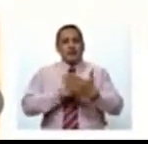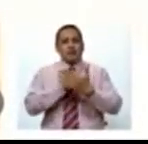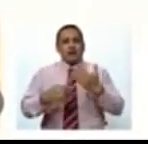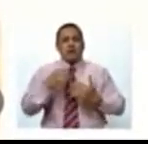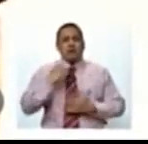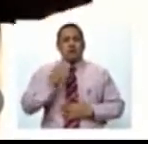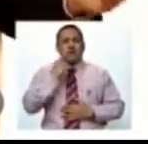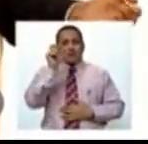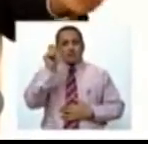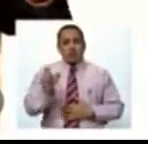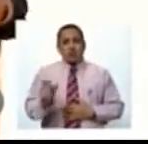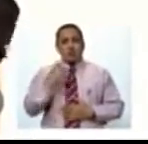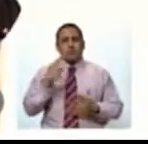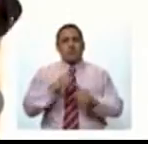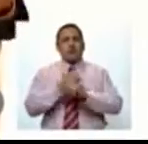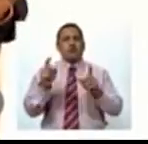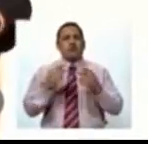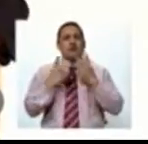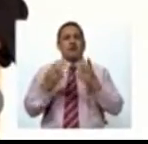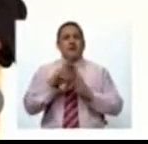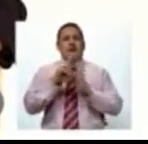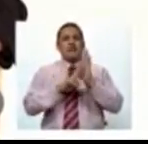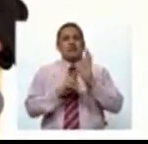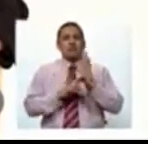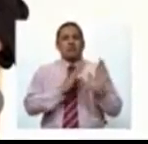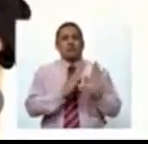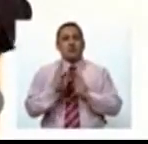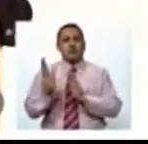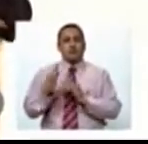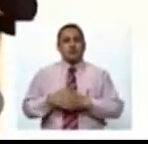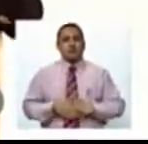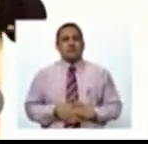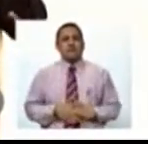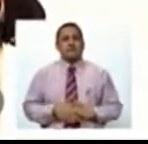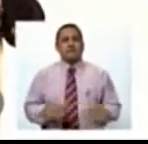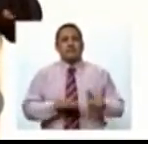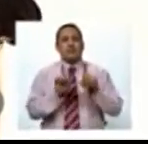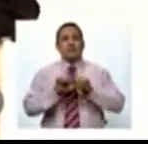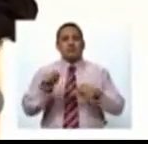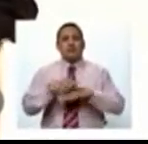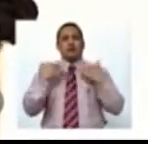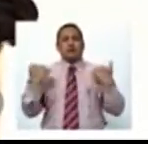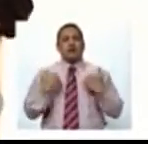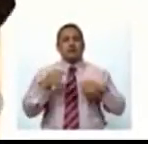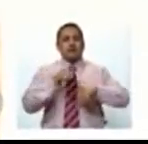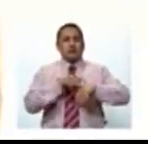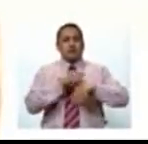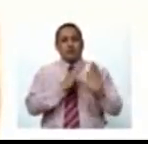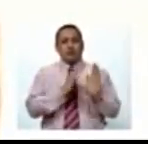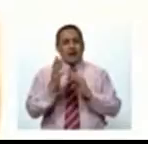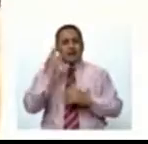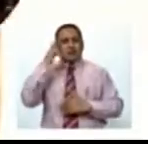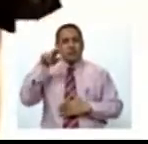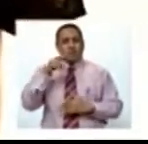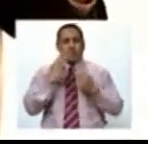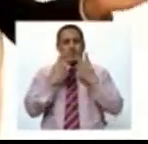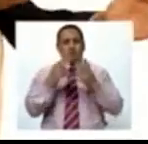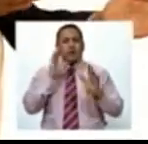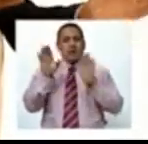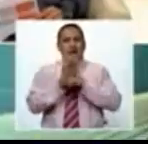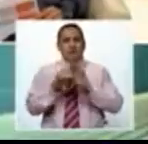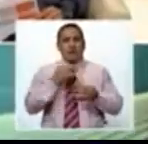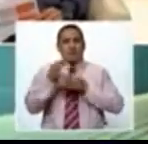señor porque no recabaron, digamos, ese requisito de procedibilidad. Claro. Eso es una afectación del plazo razonable, que como estamos viendo en el ejemplo que es